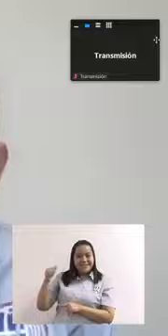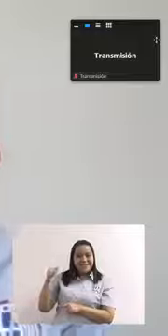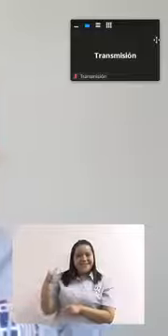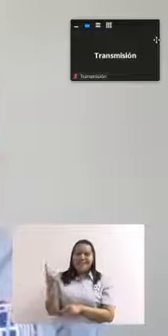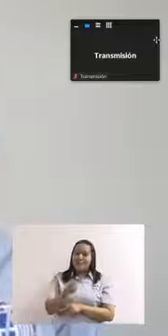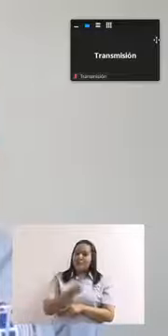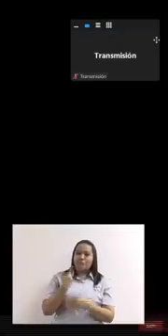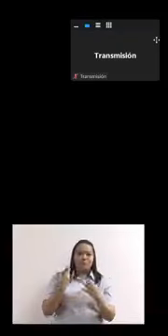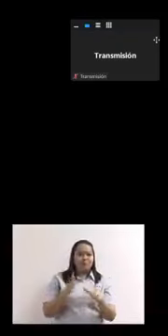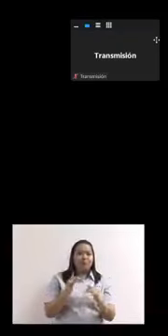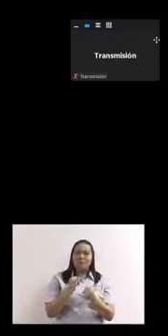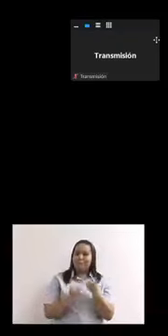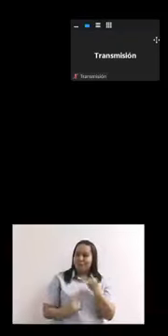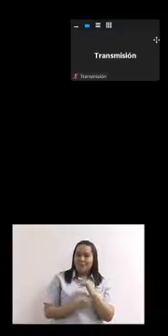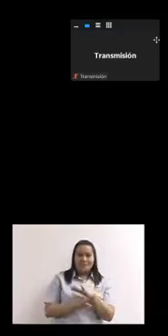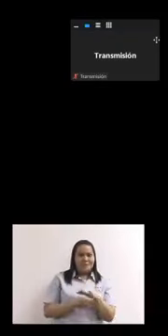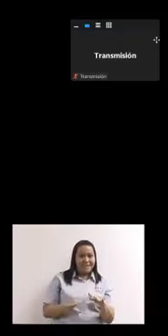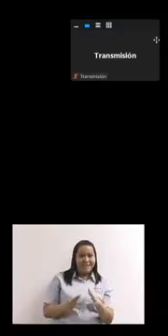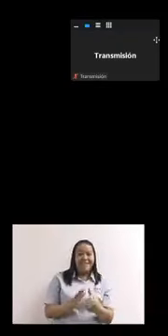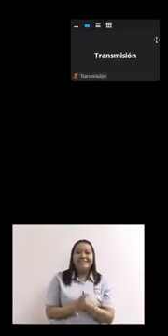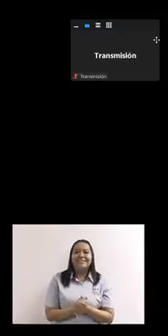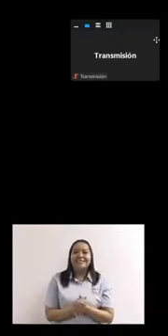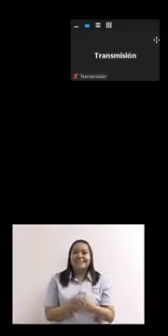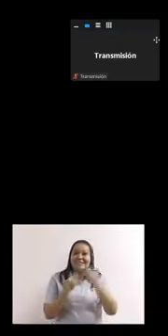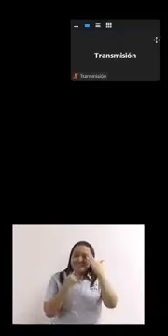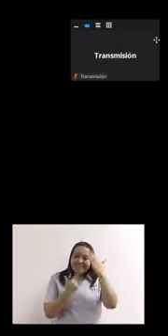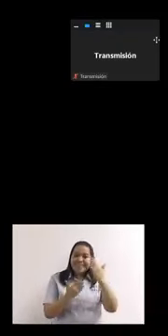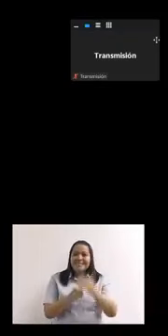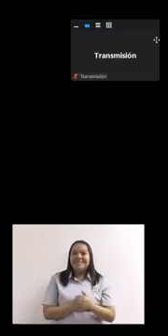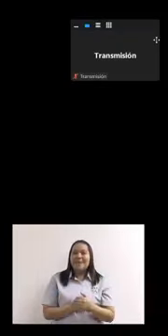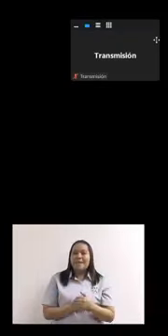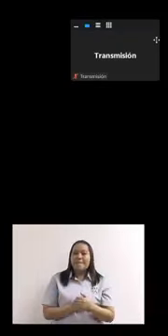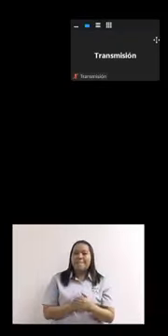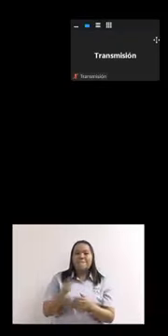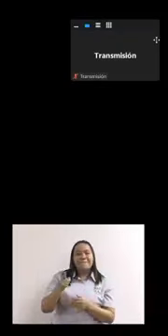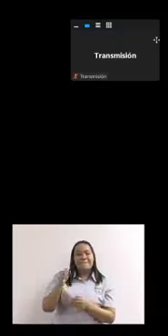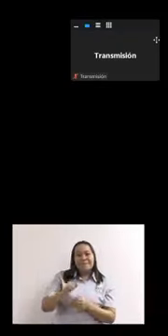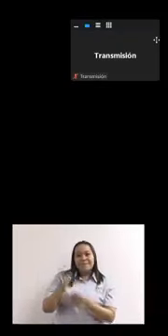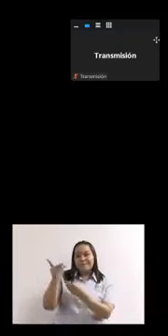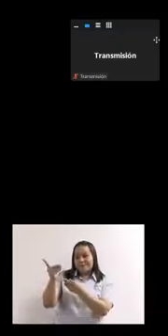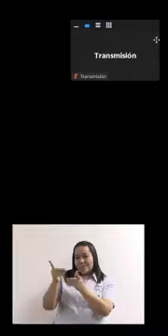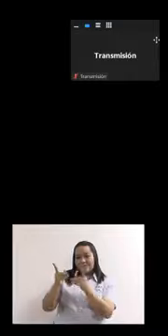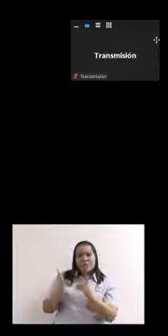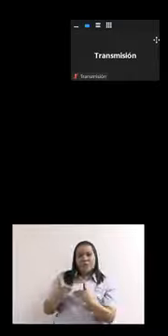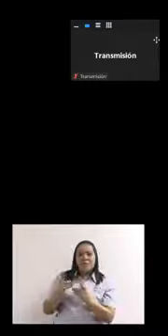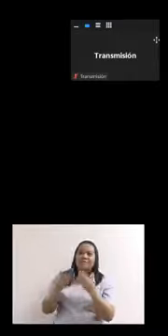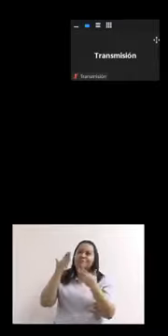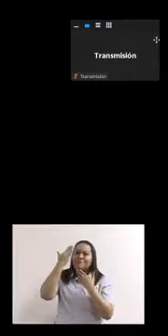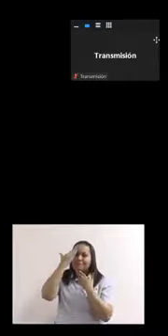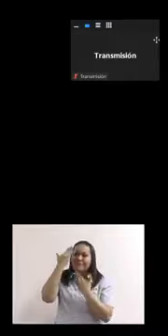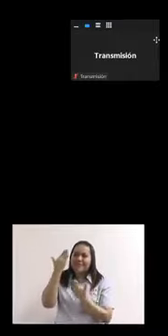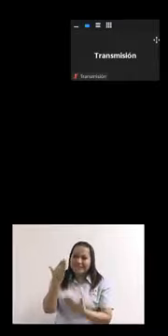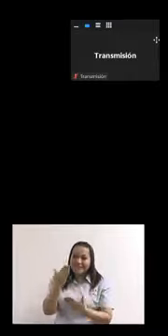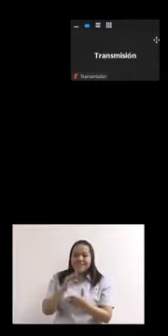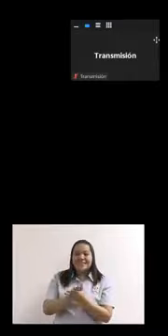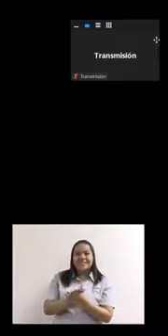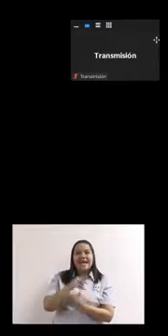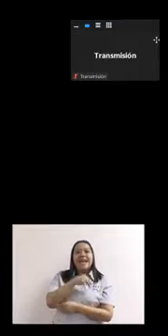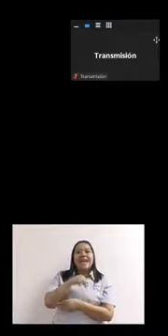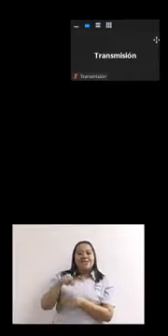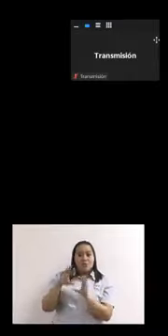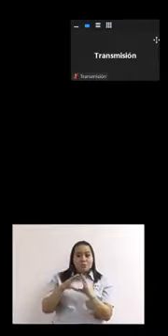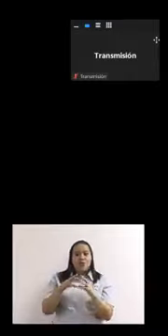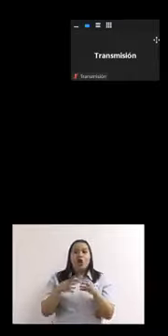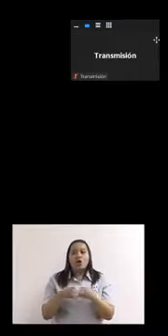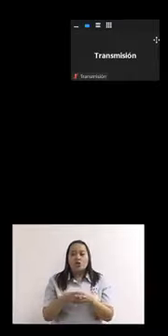todo. Alan, muchísimas gracias. Muchas gracias. Recibo el diploma con humildad en nombre del Grupo Hondureño de Apoyo a Personas